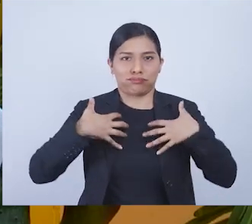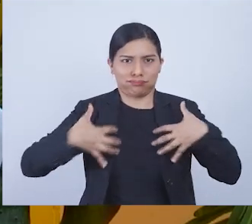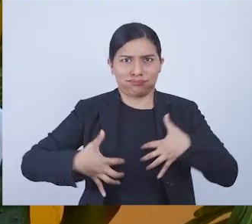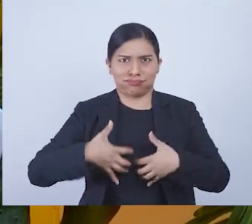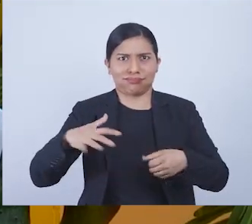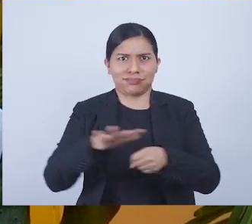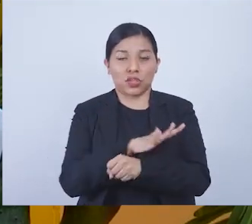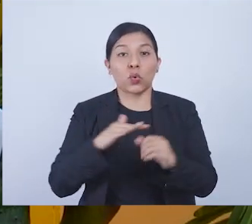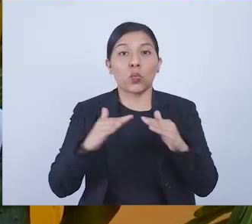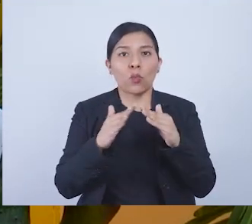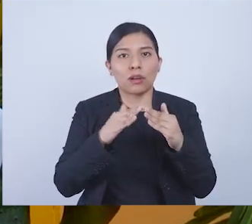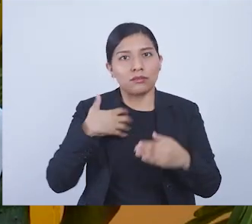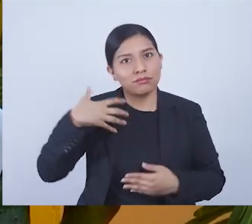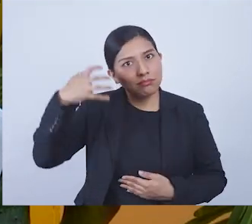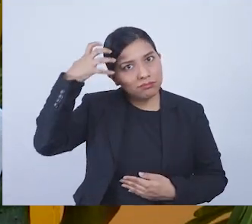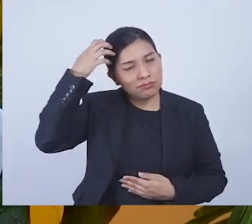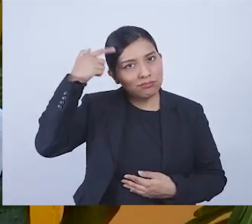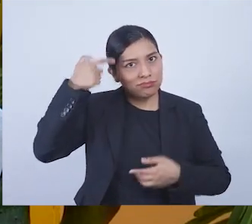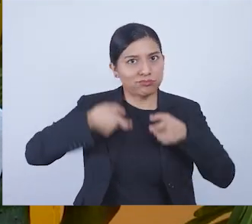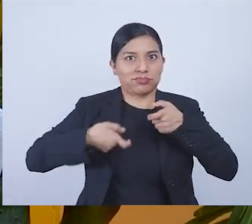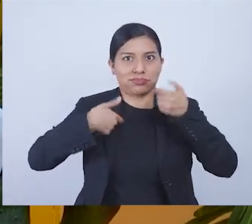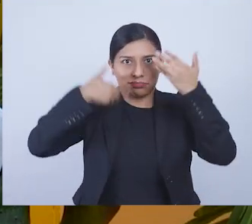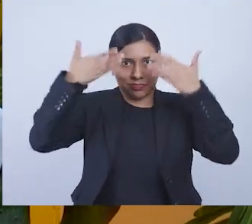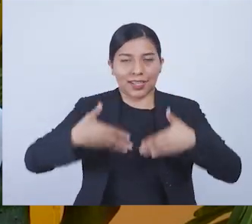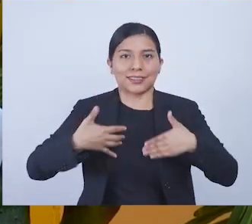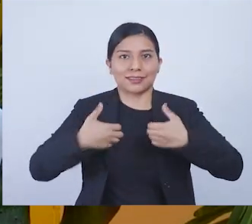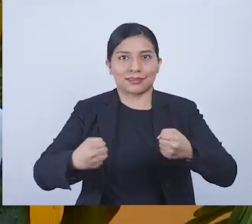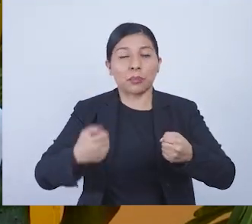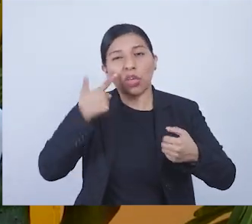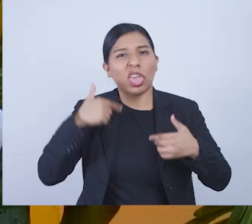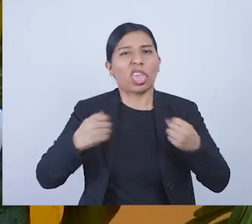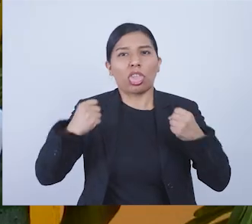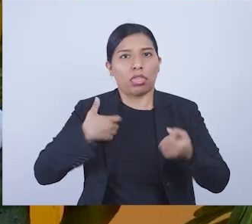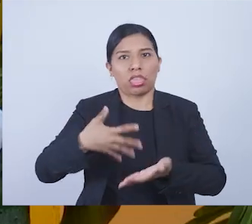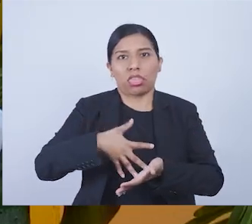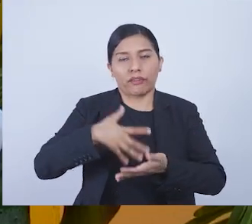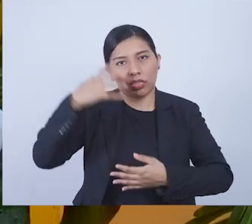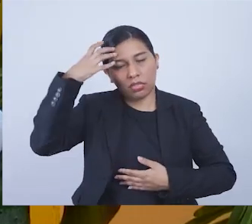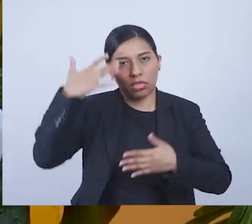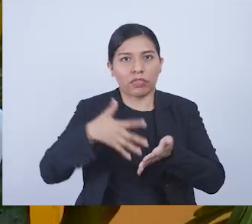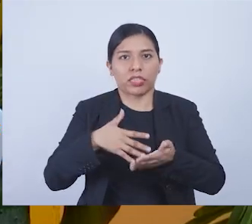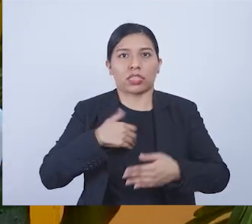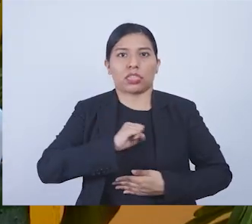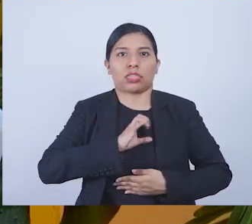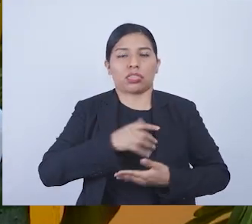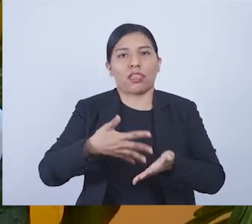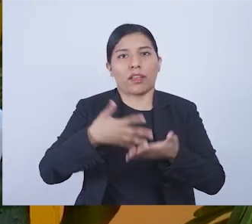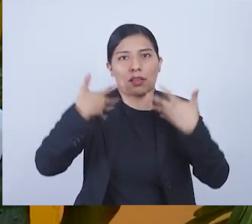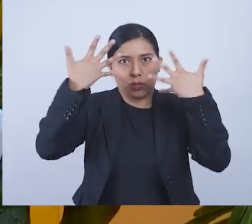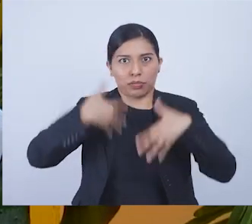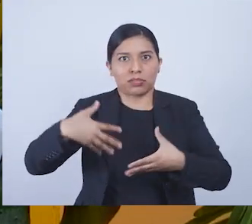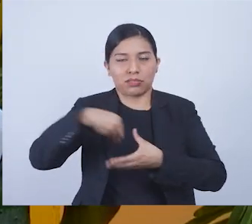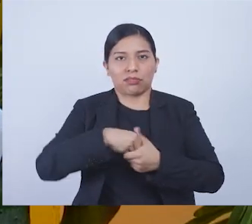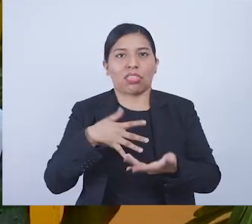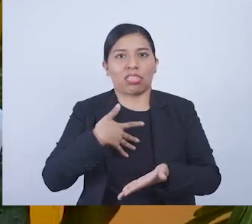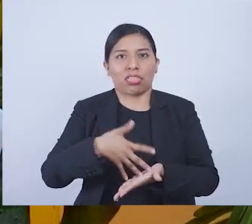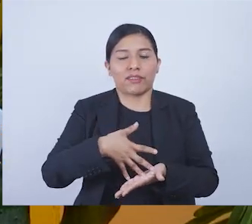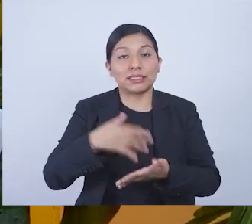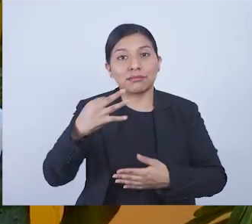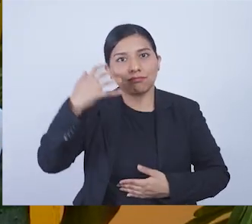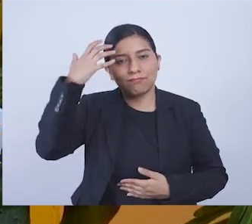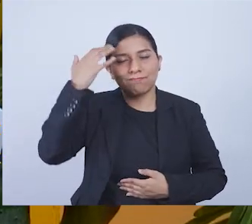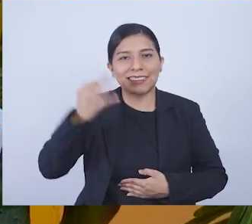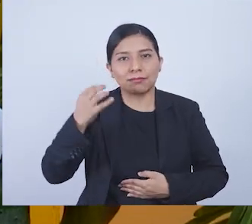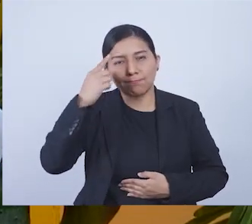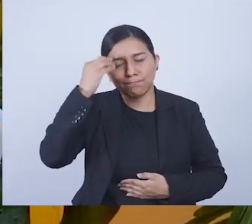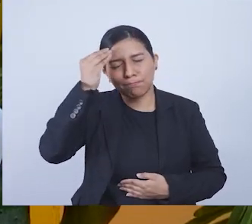y dos, las órdenes que bajan del cerebro. El cerebro también, con la actividad física, estimula los procesos de